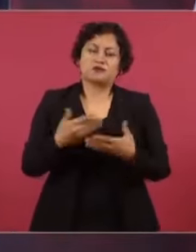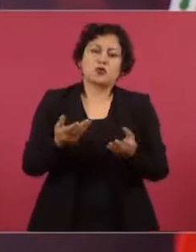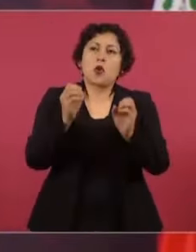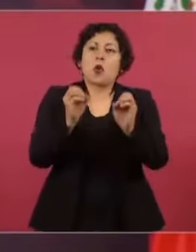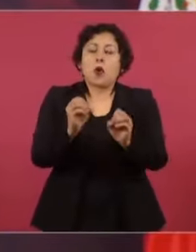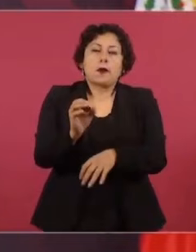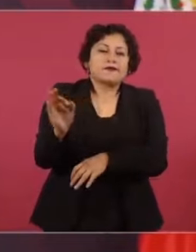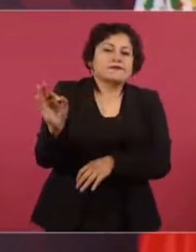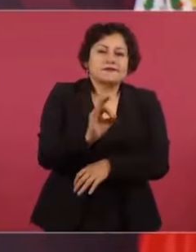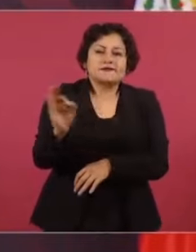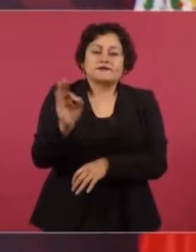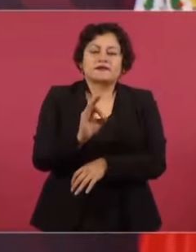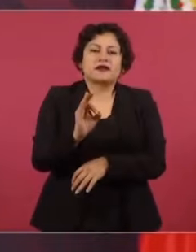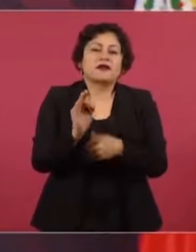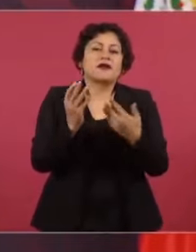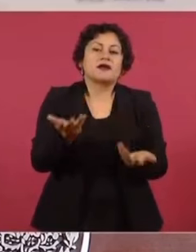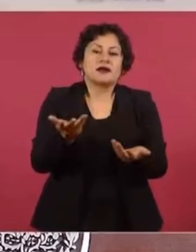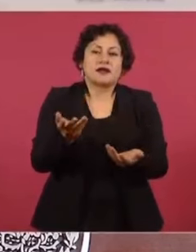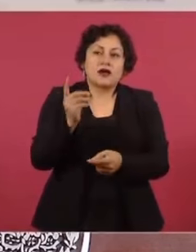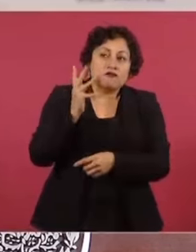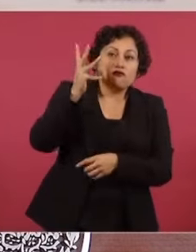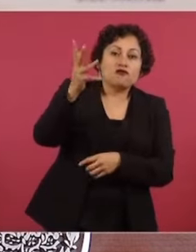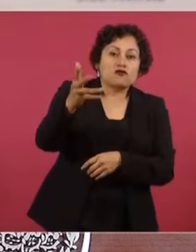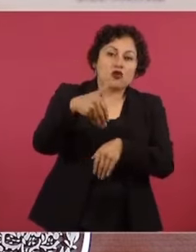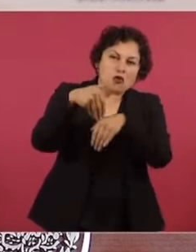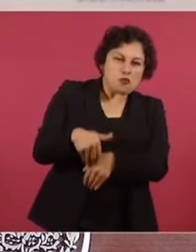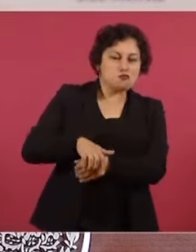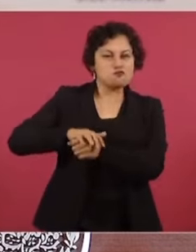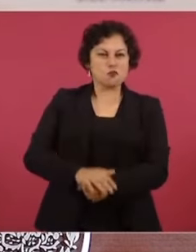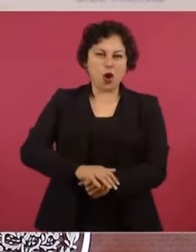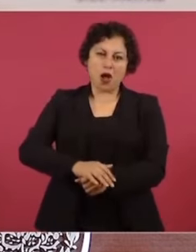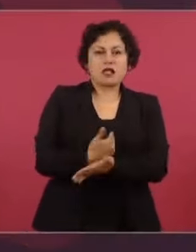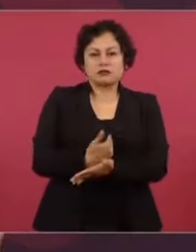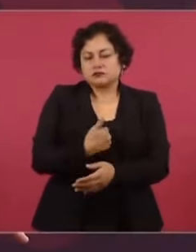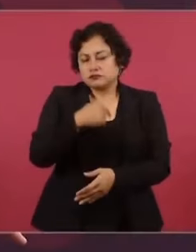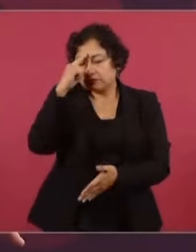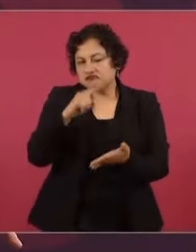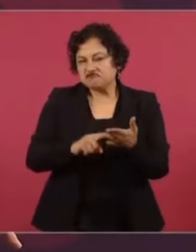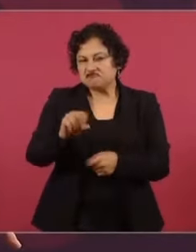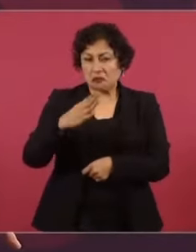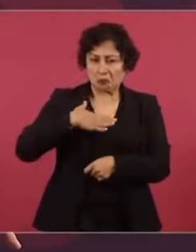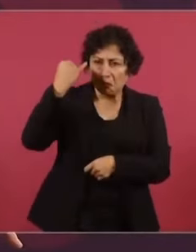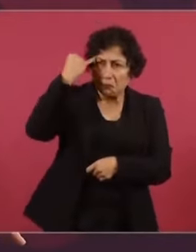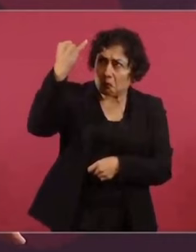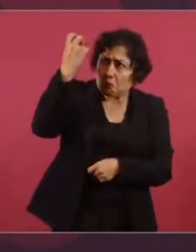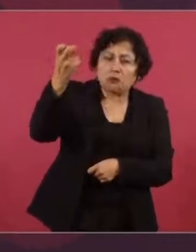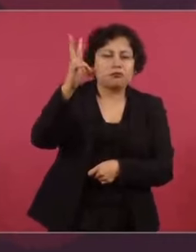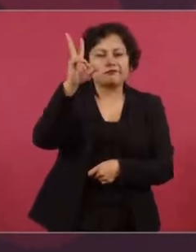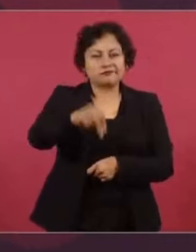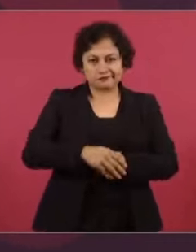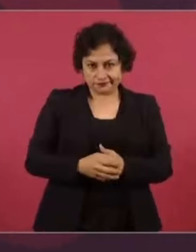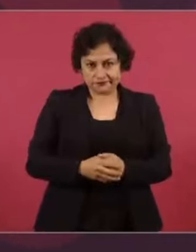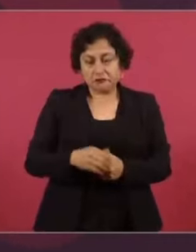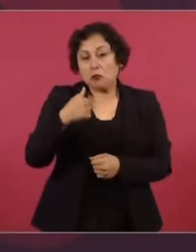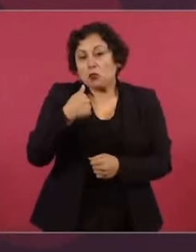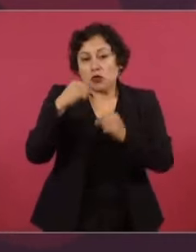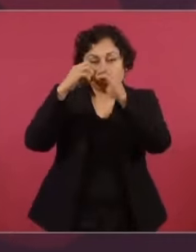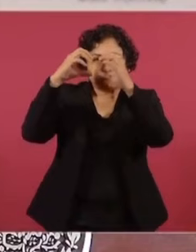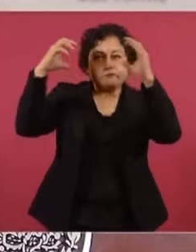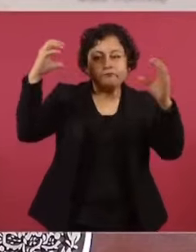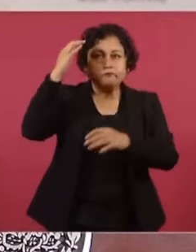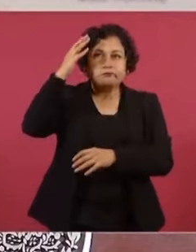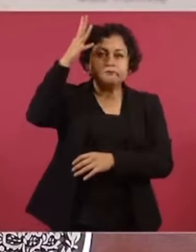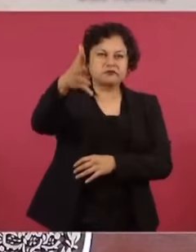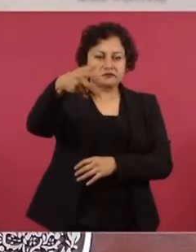amenaza de sometimiento de intervención de ningún gobierno extranjero veo un país que va